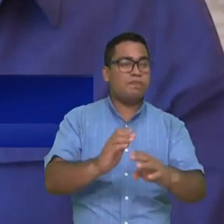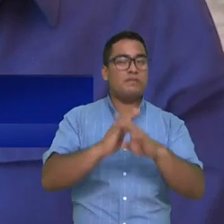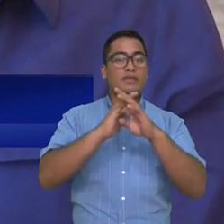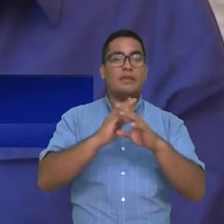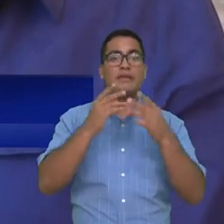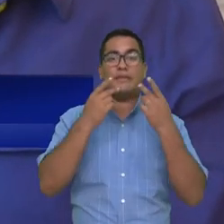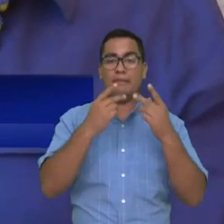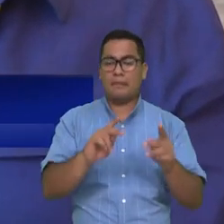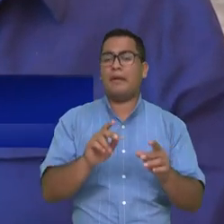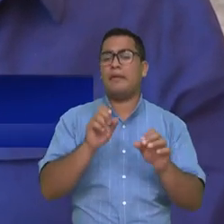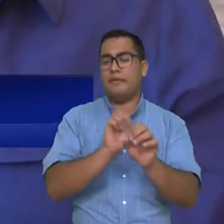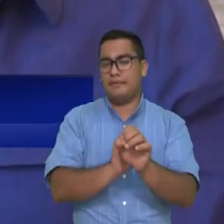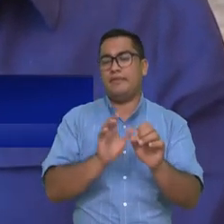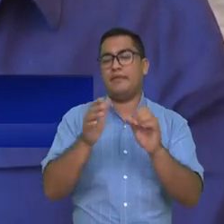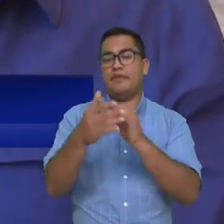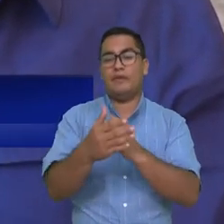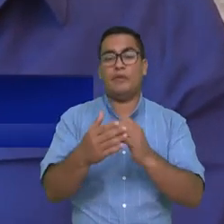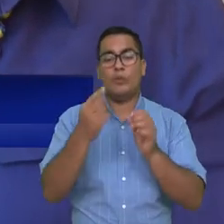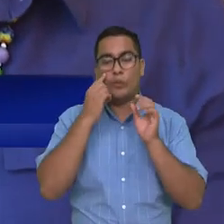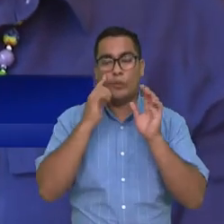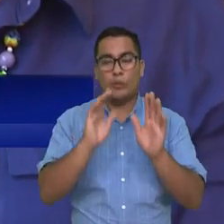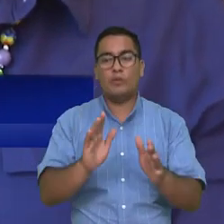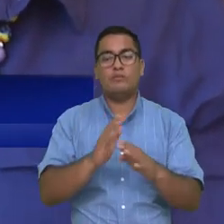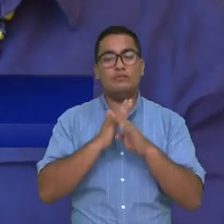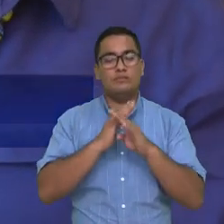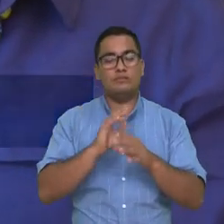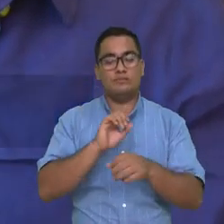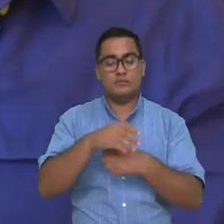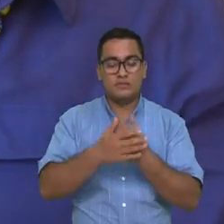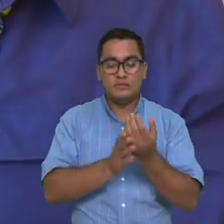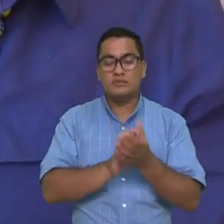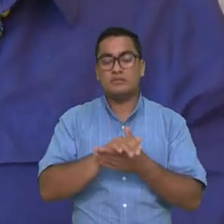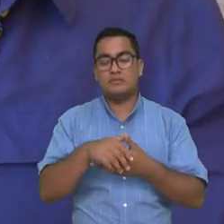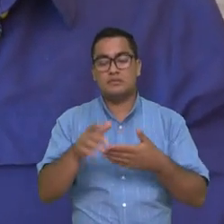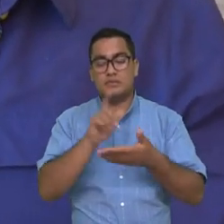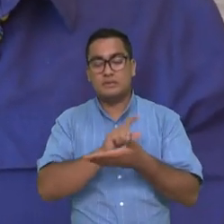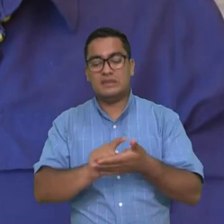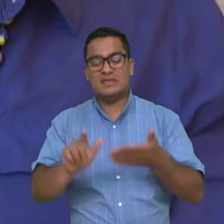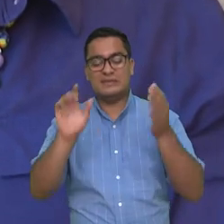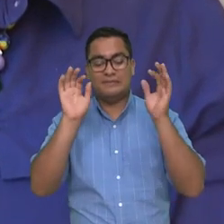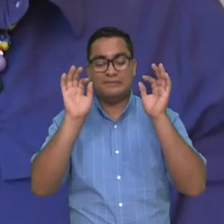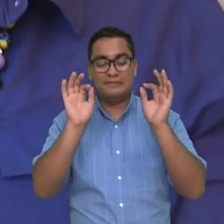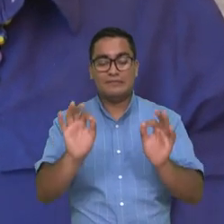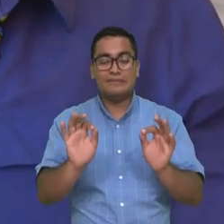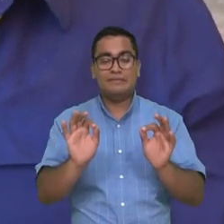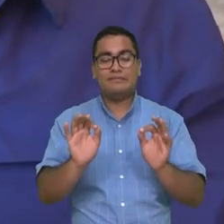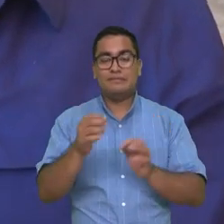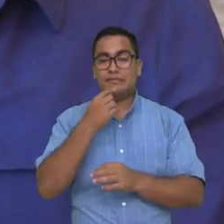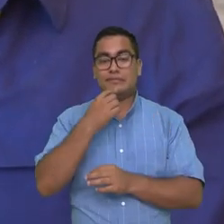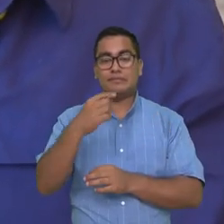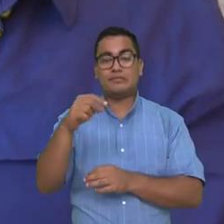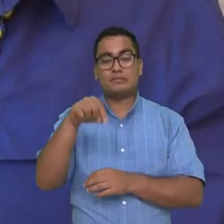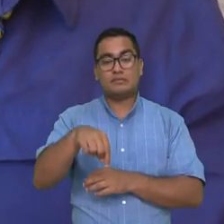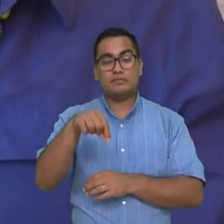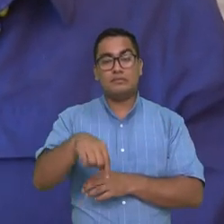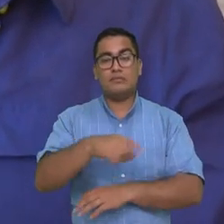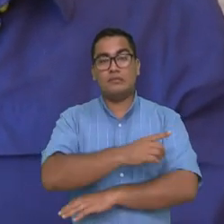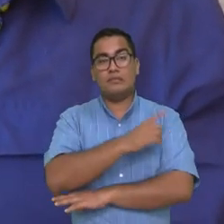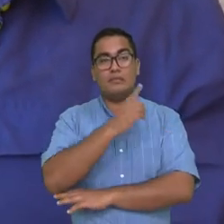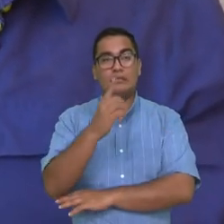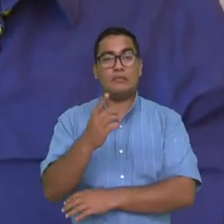prevención. En este caso es el autocuido, la higiene, todos los hábitos de higiene y hasta el momento queremos decir